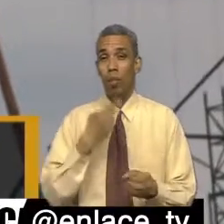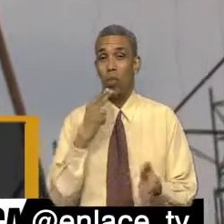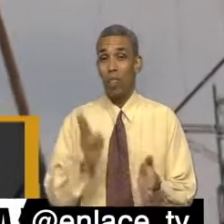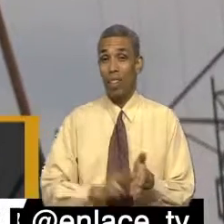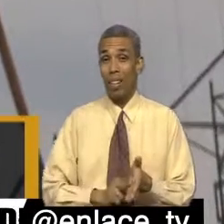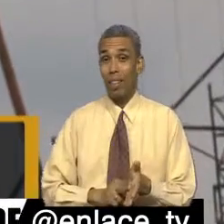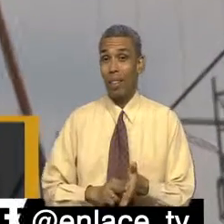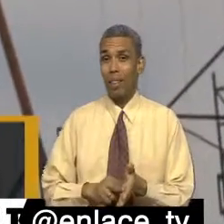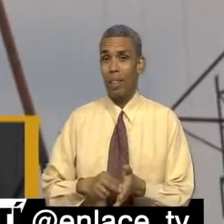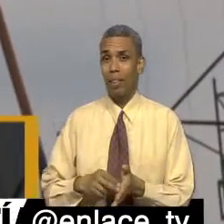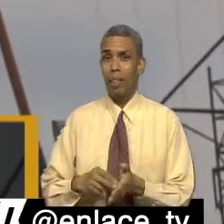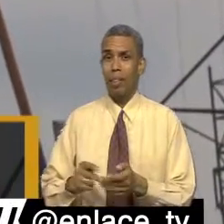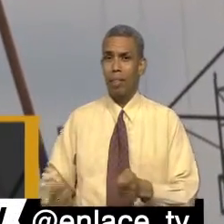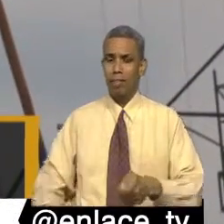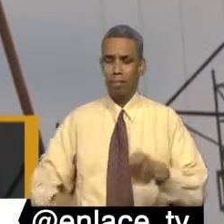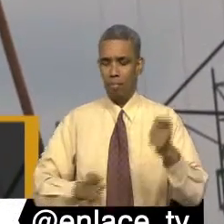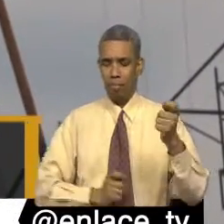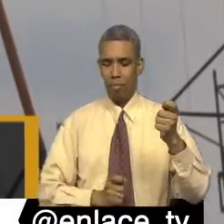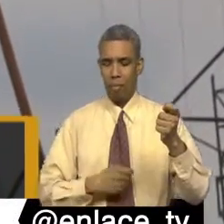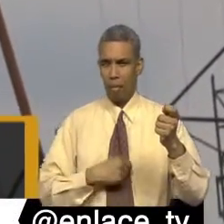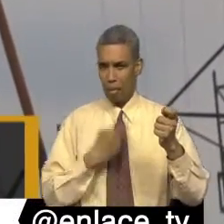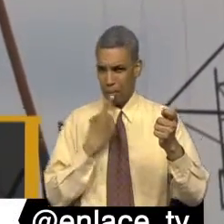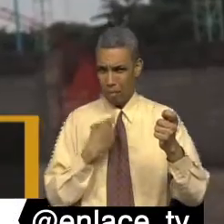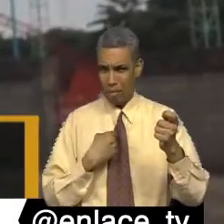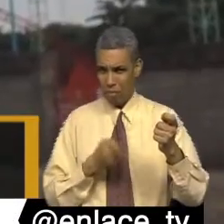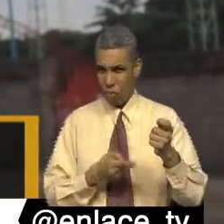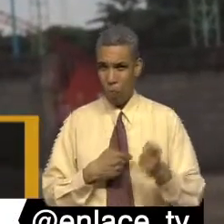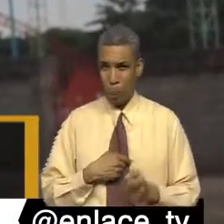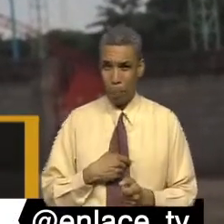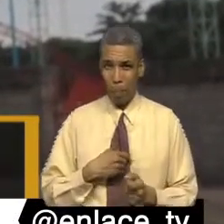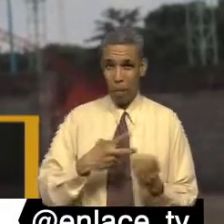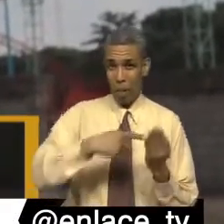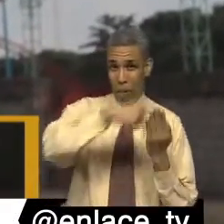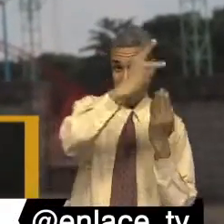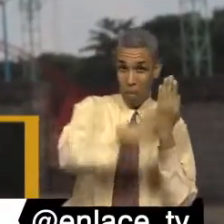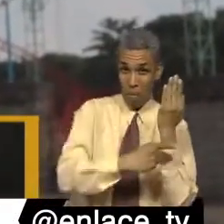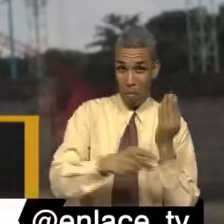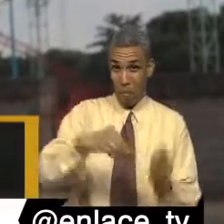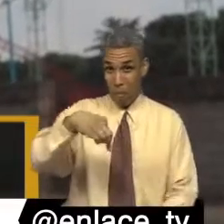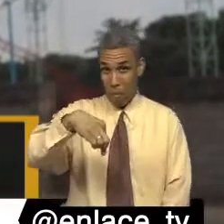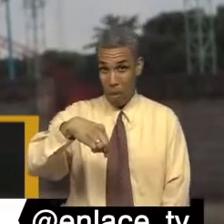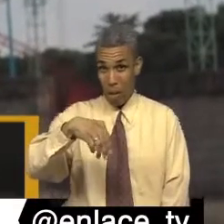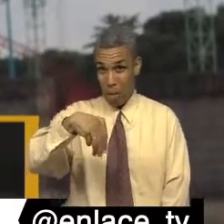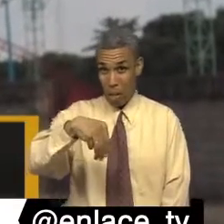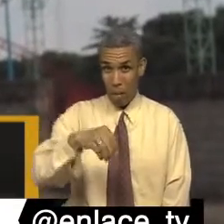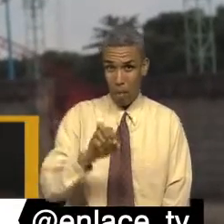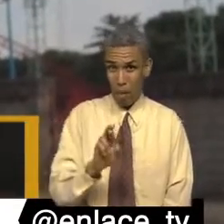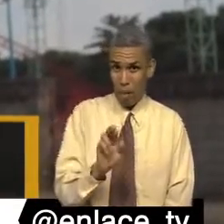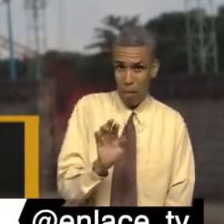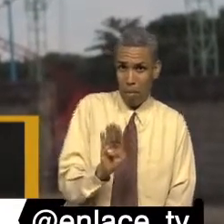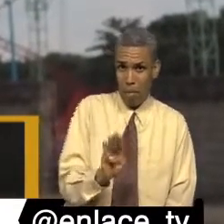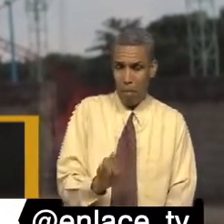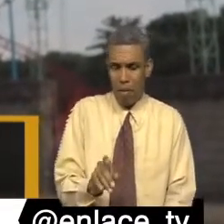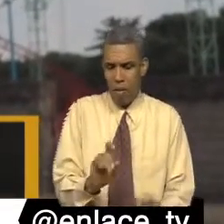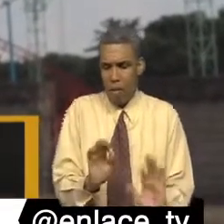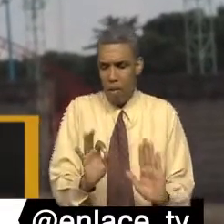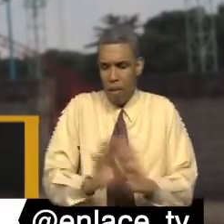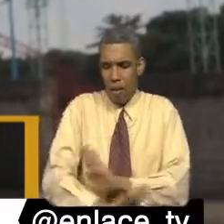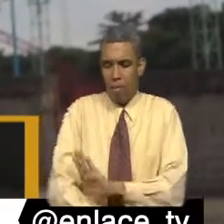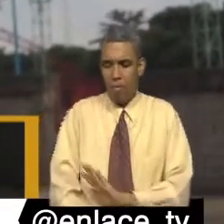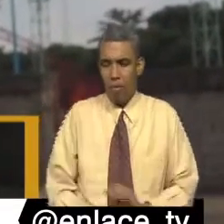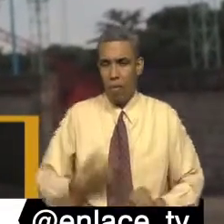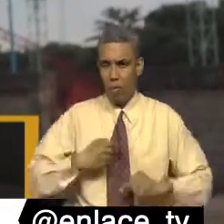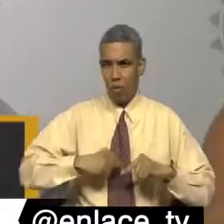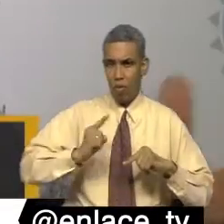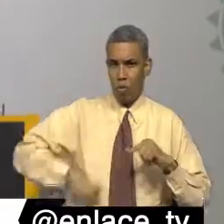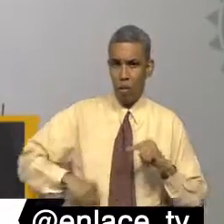primer lugar, Ecopetrol ahí ratifica que no, prácticamente no hay nada que hacer con el proyecto de modernización de la refinería, porque ellos consideran que tal